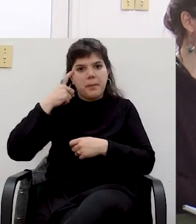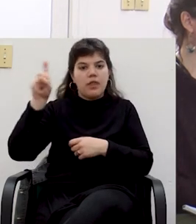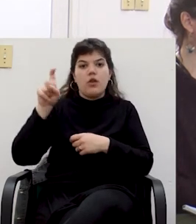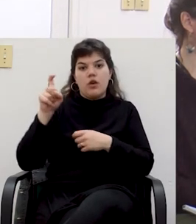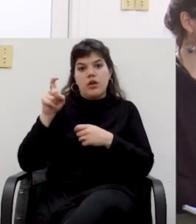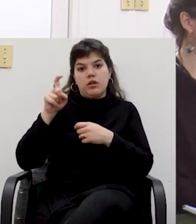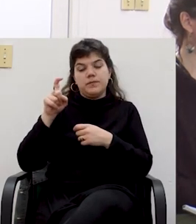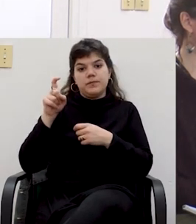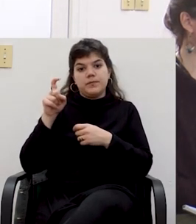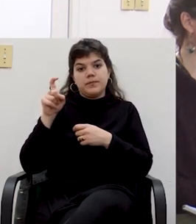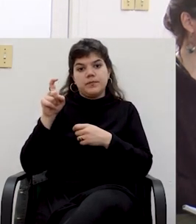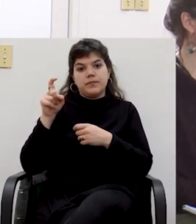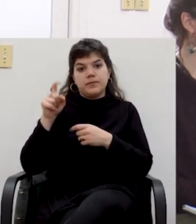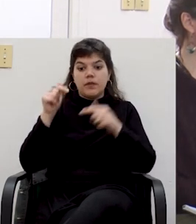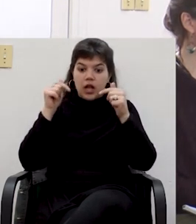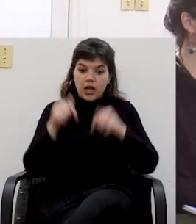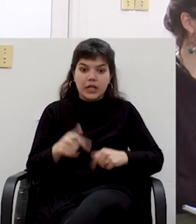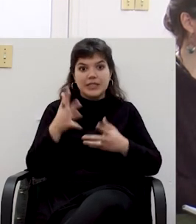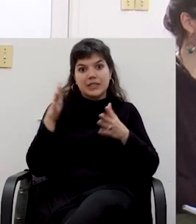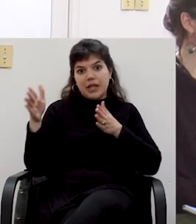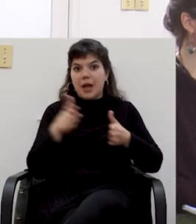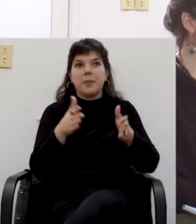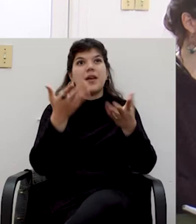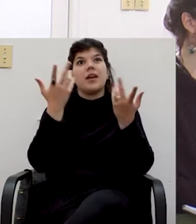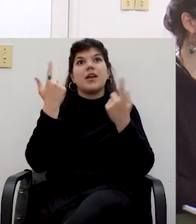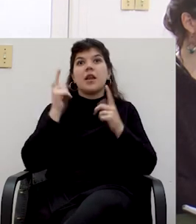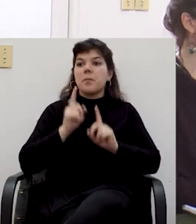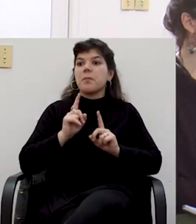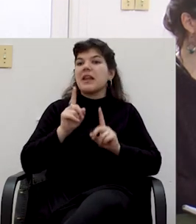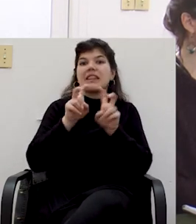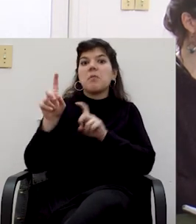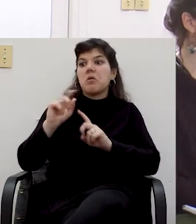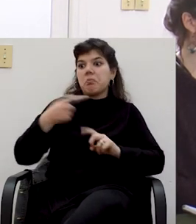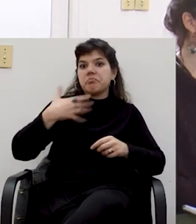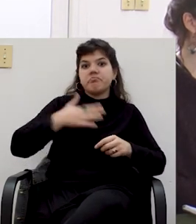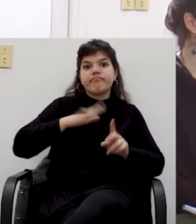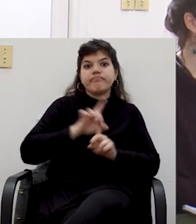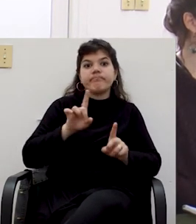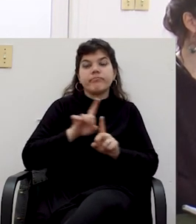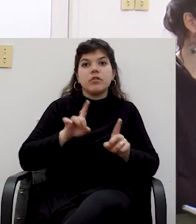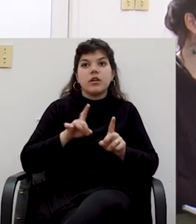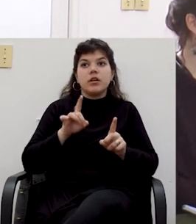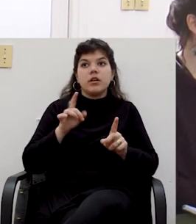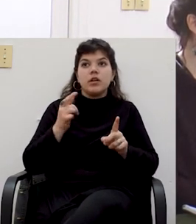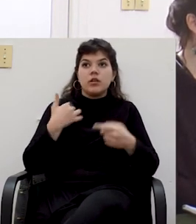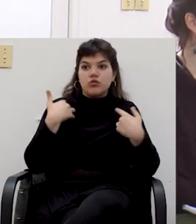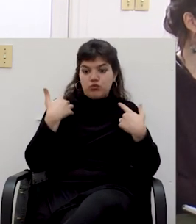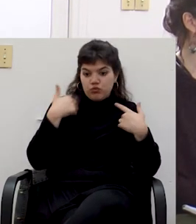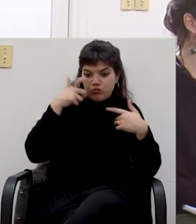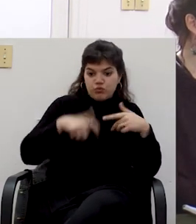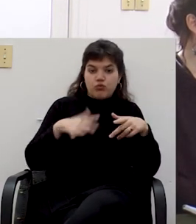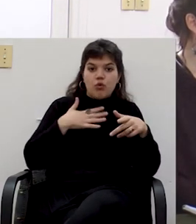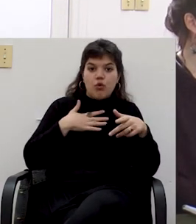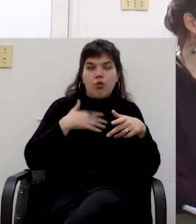este sentido, todos estos temas que nos son propios también que en esto me observo como